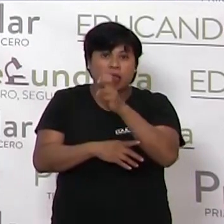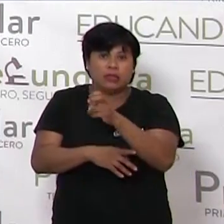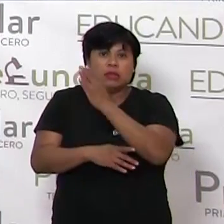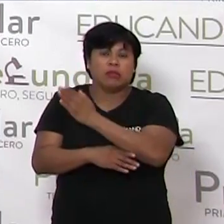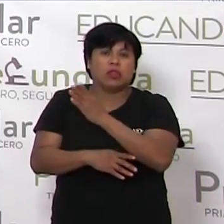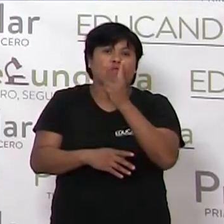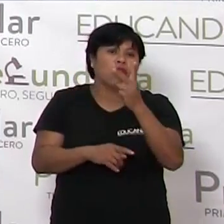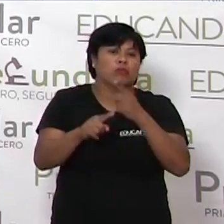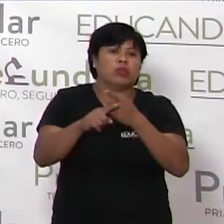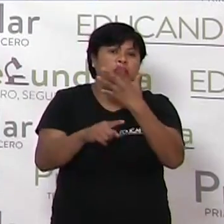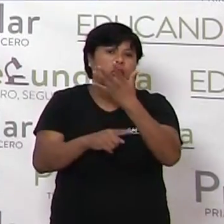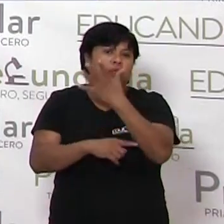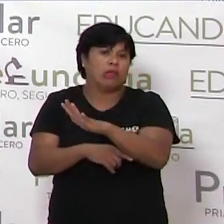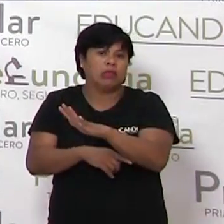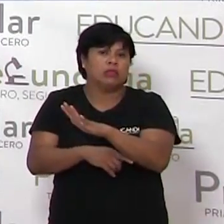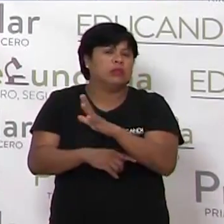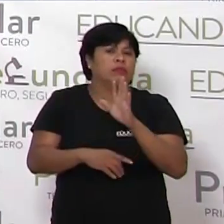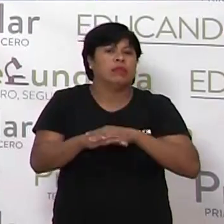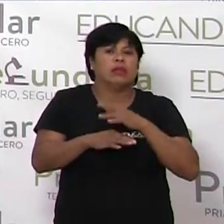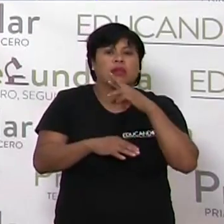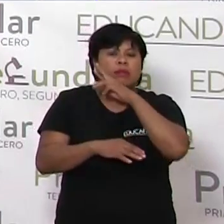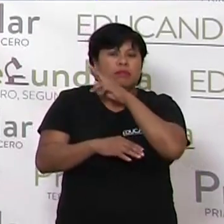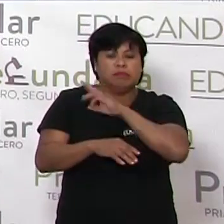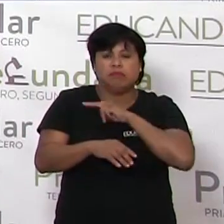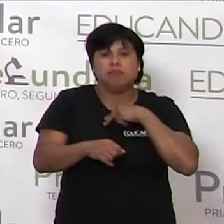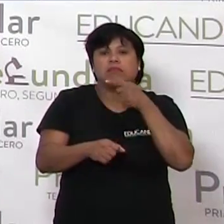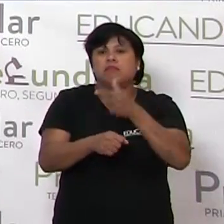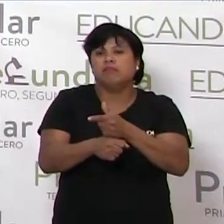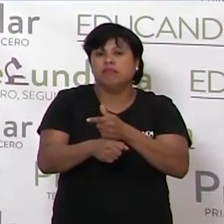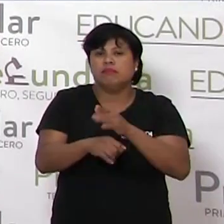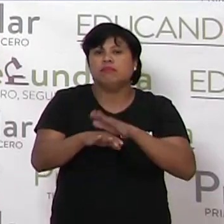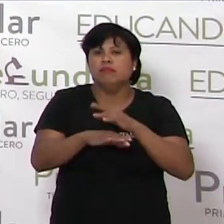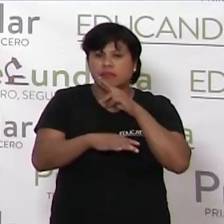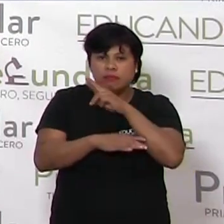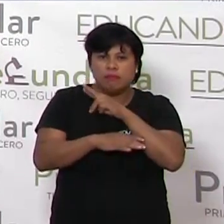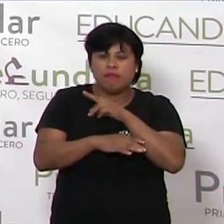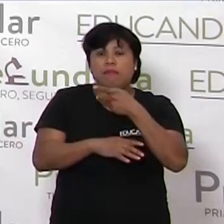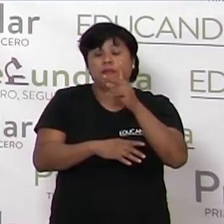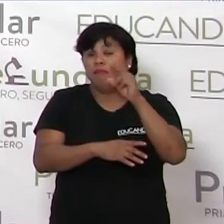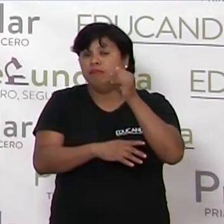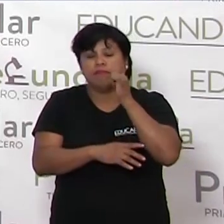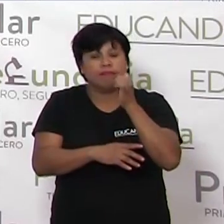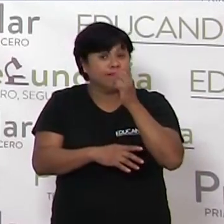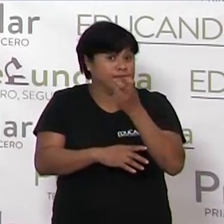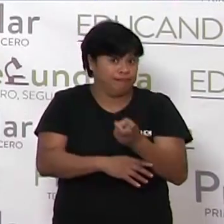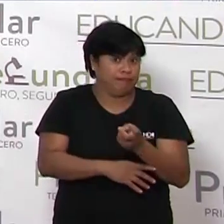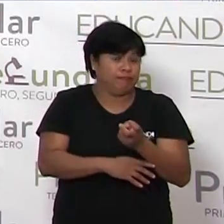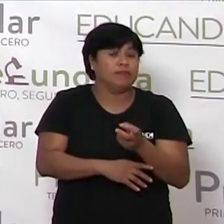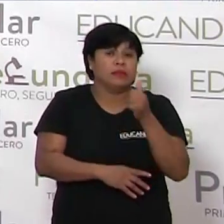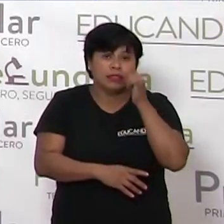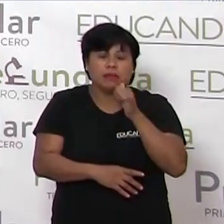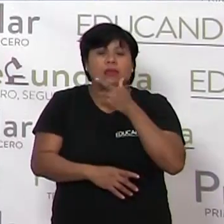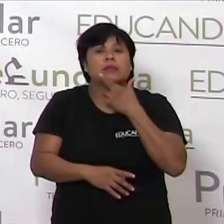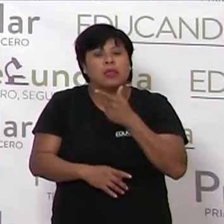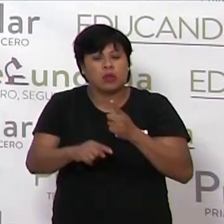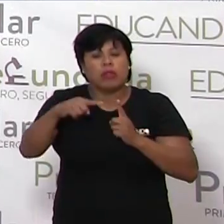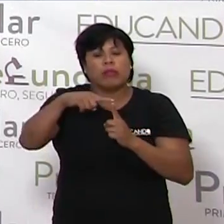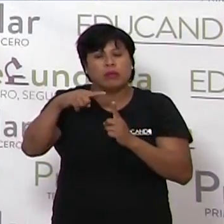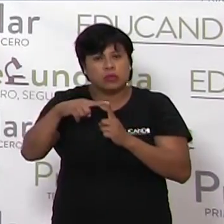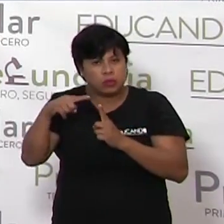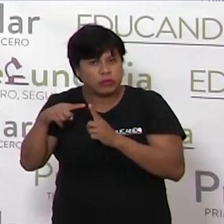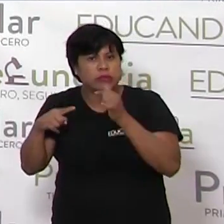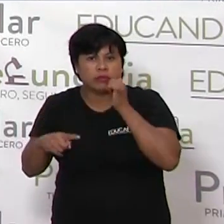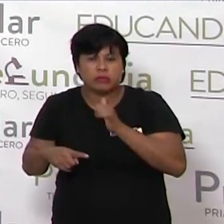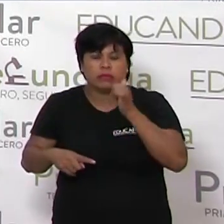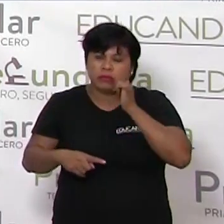en el caso este de aquí, 2 por 5, pues son 10. Inmediatamente lo identificamos. Pero no siempre es así. Entonces siempre